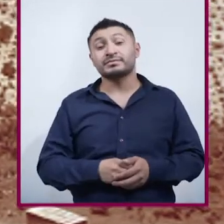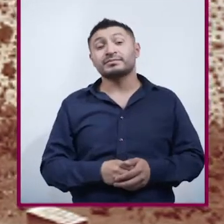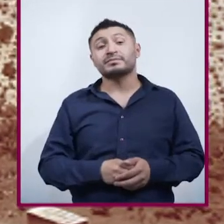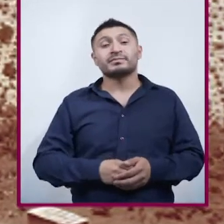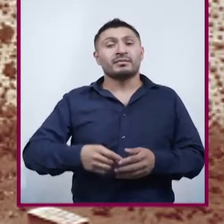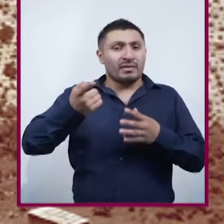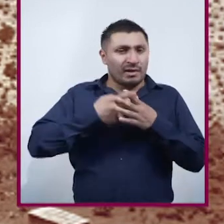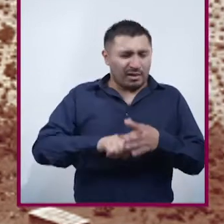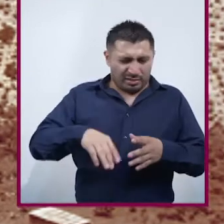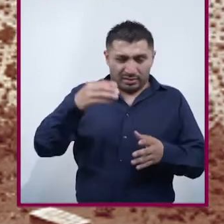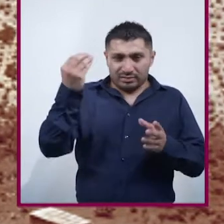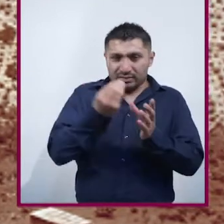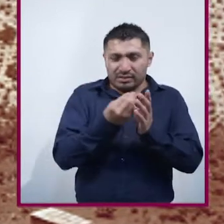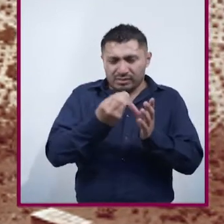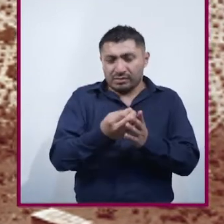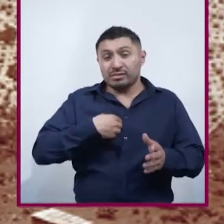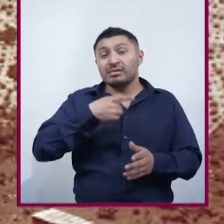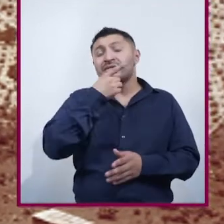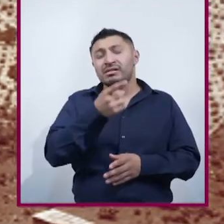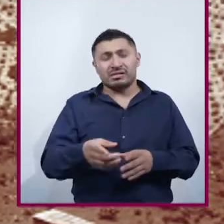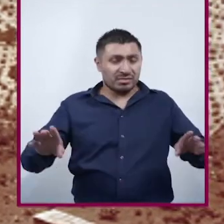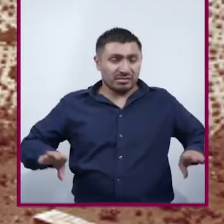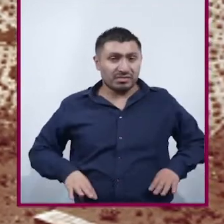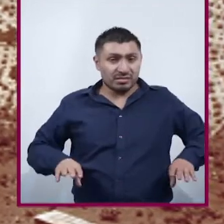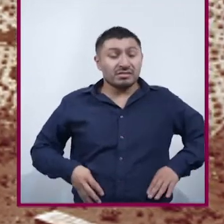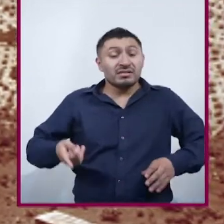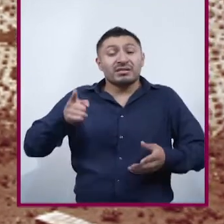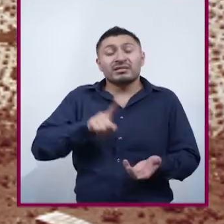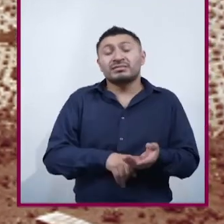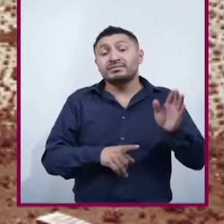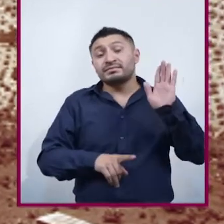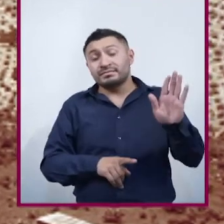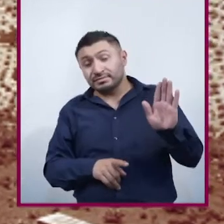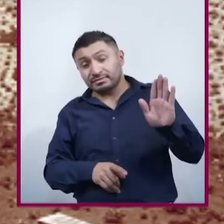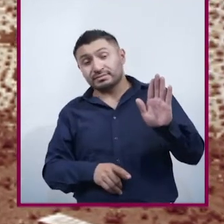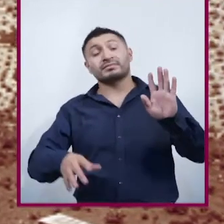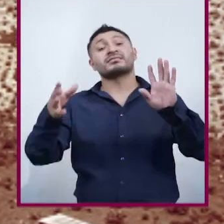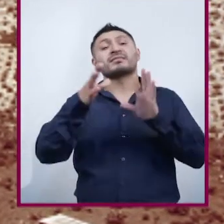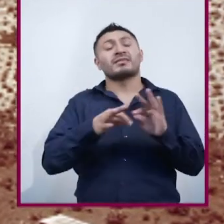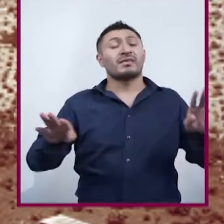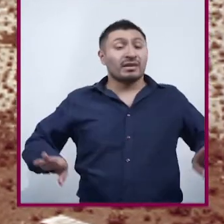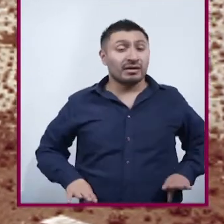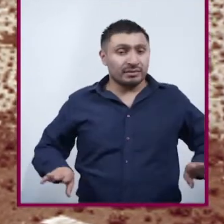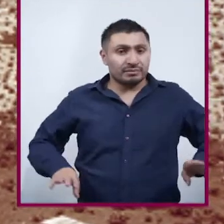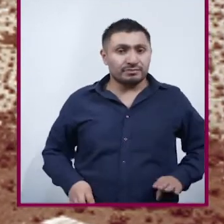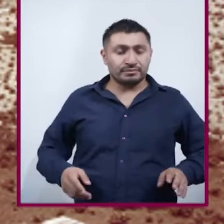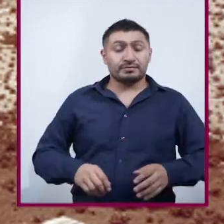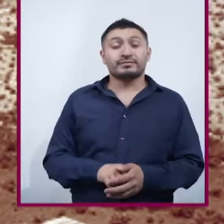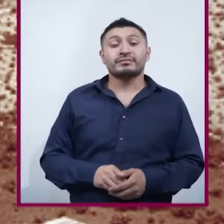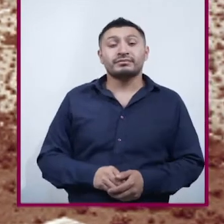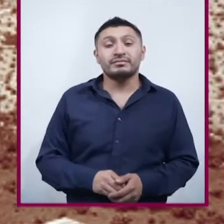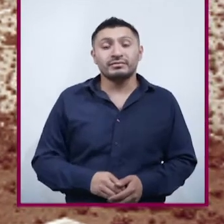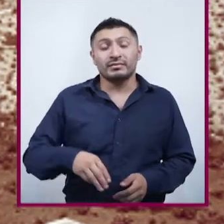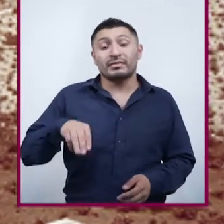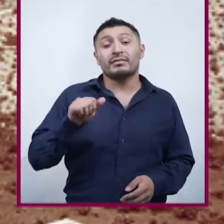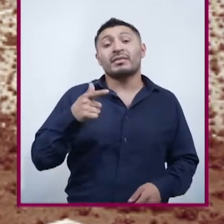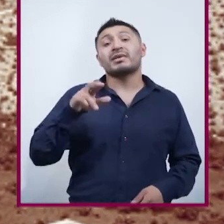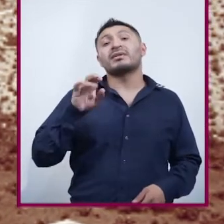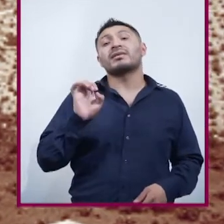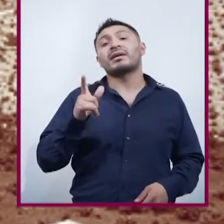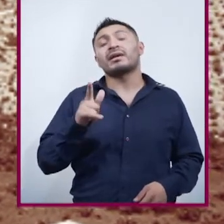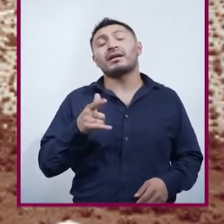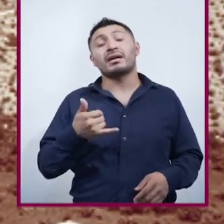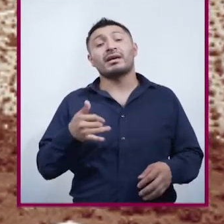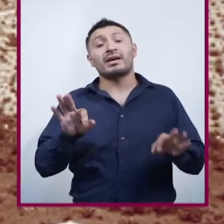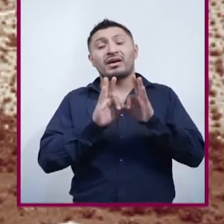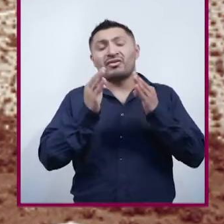nuevamente. Al inicio del programa, relaté con detalle su contenido. Describí aquellos elementos que la componen: los